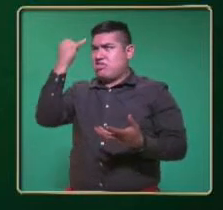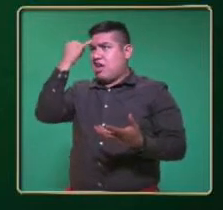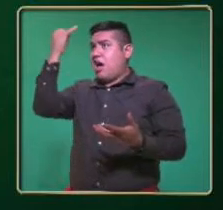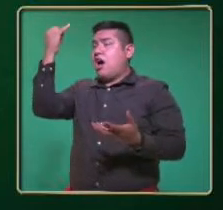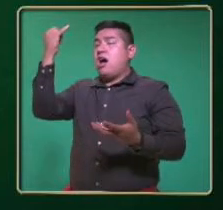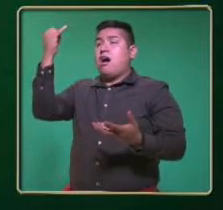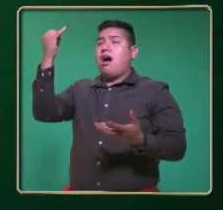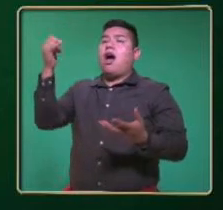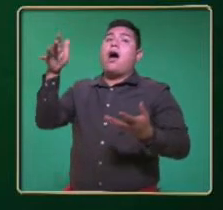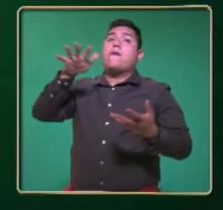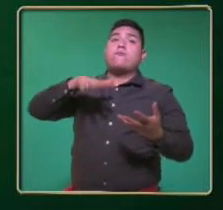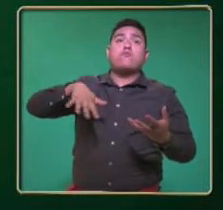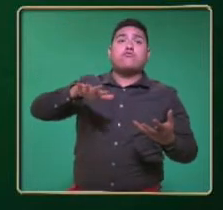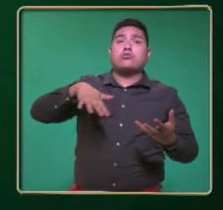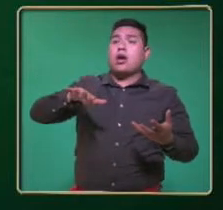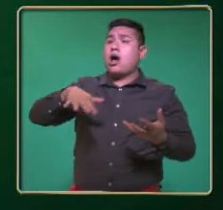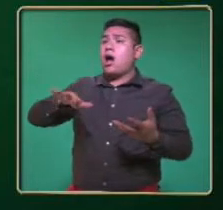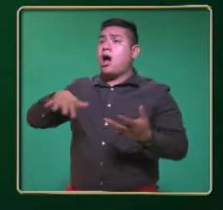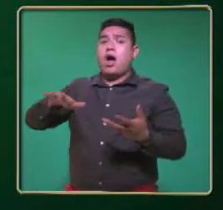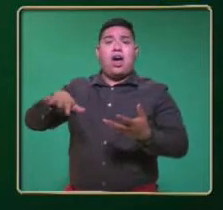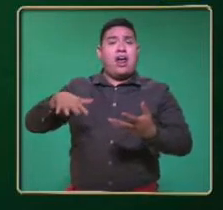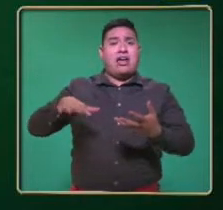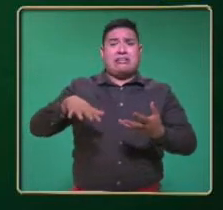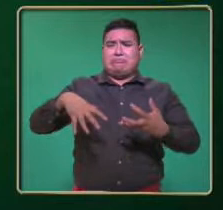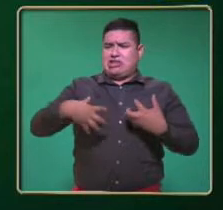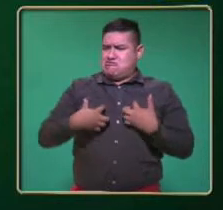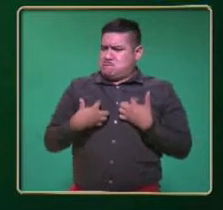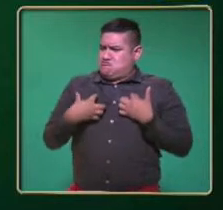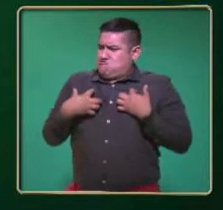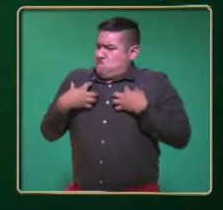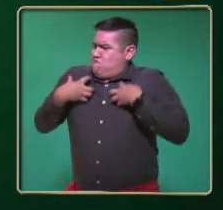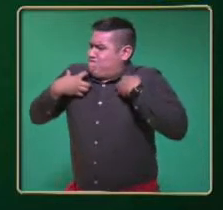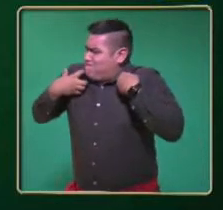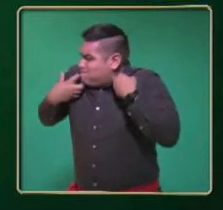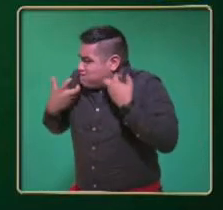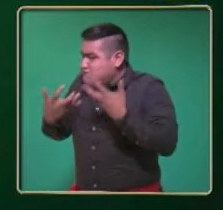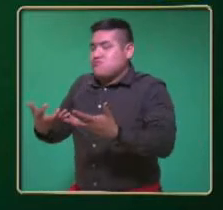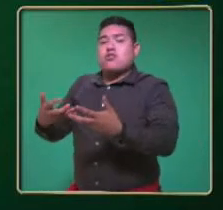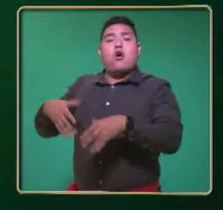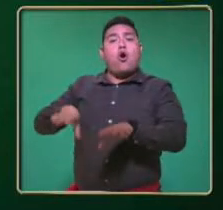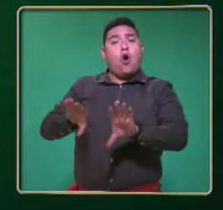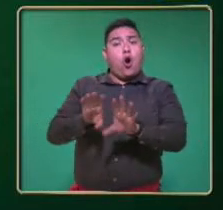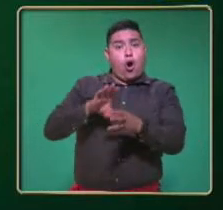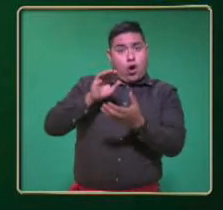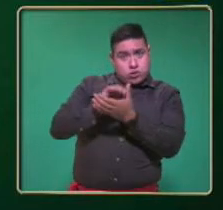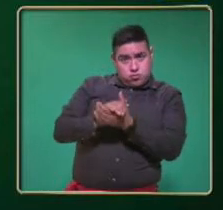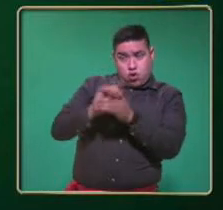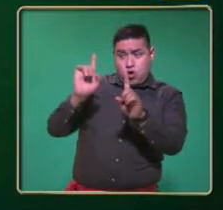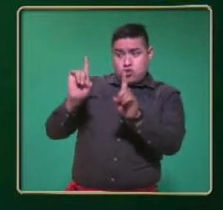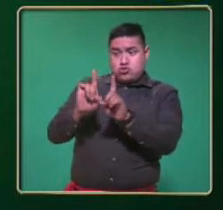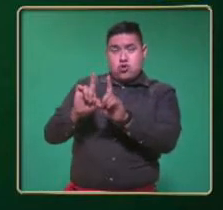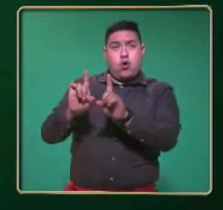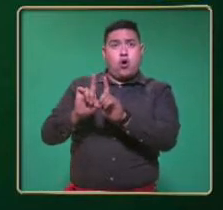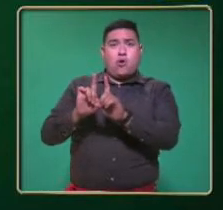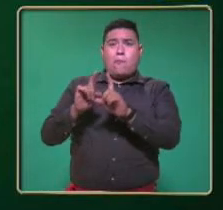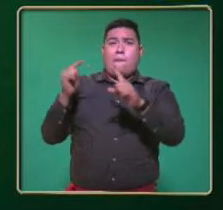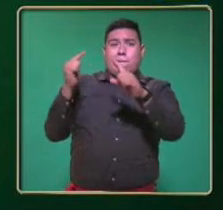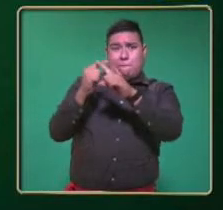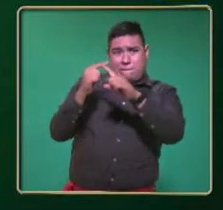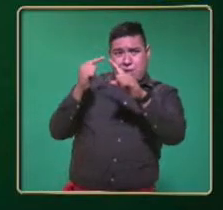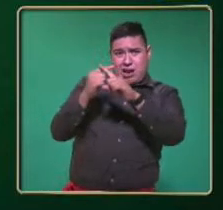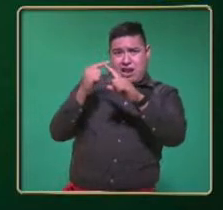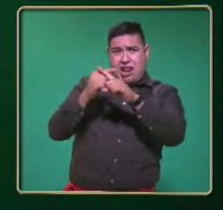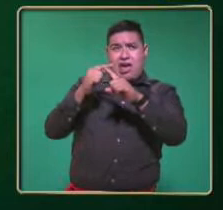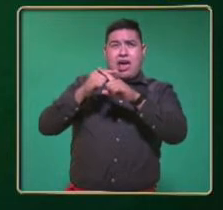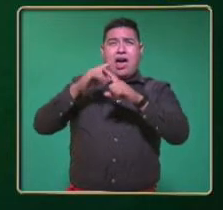buscar dónde dejar caer toda tu furia. Como pareja, ¿verdad? Entramos en ese conflicto